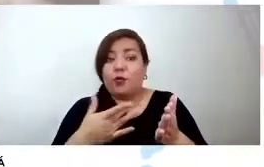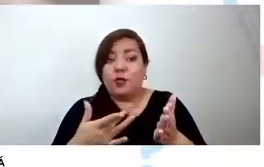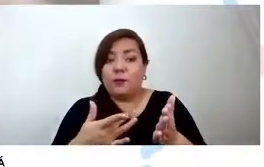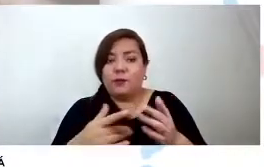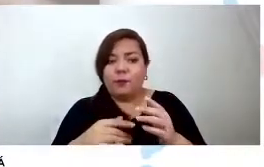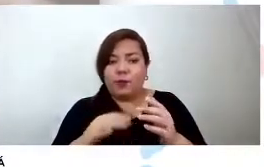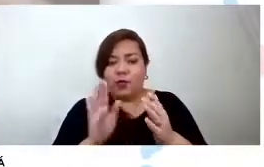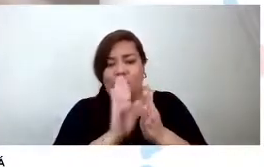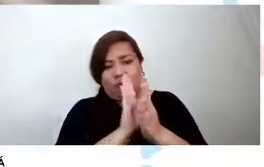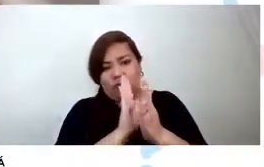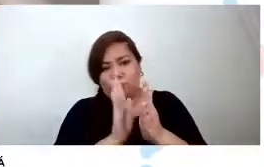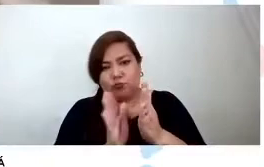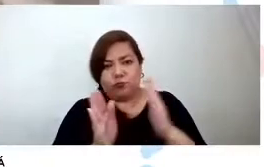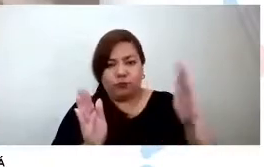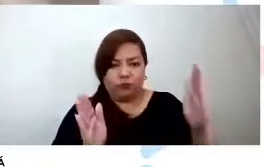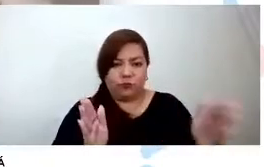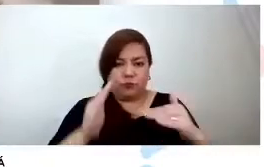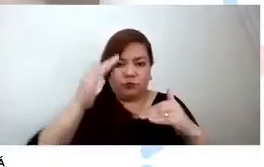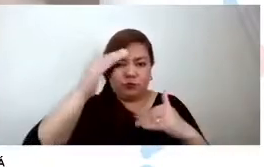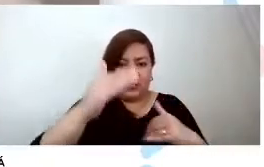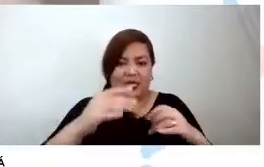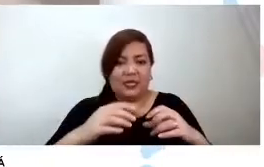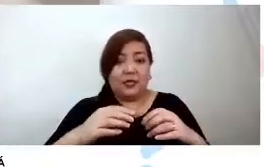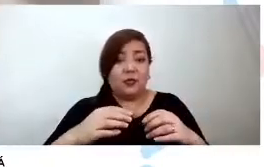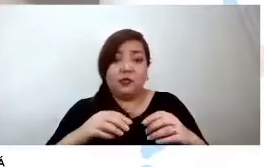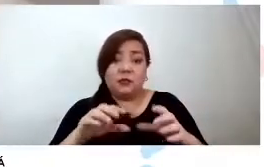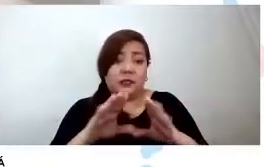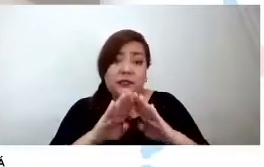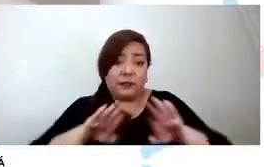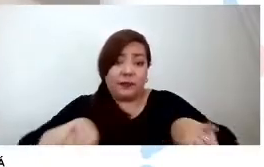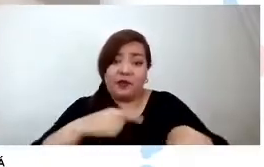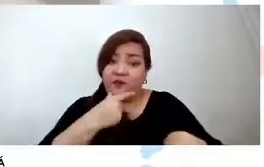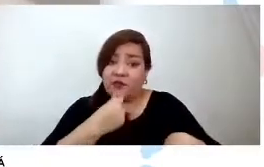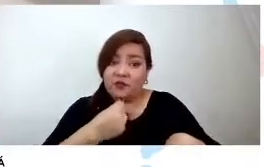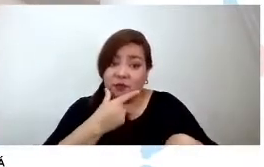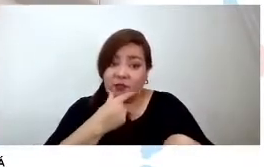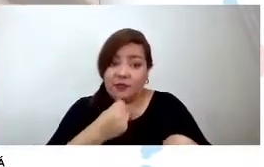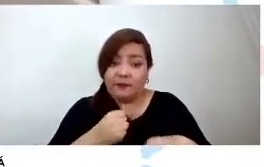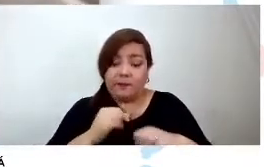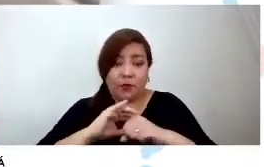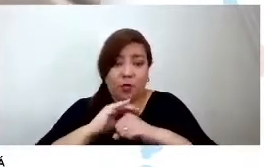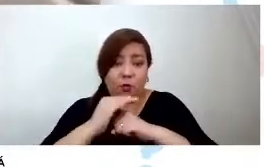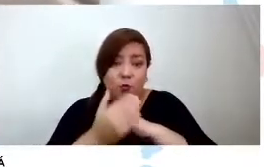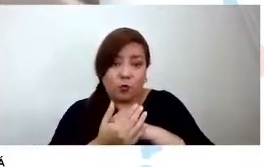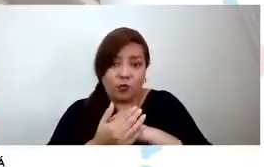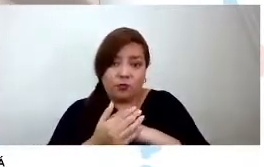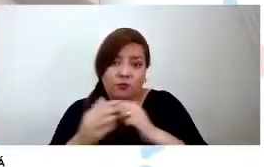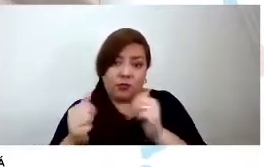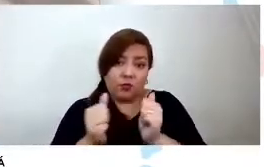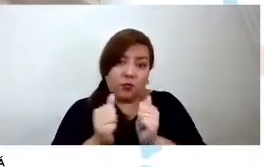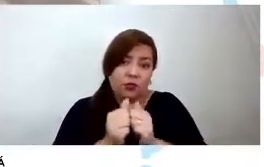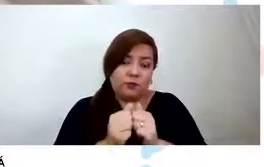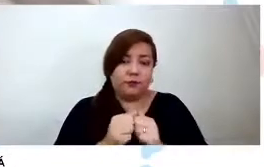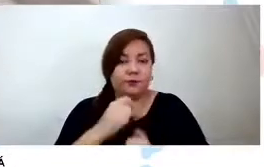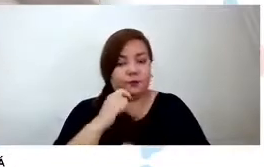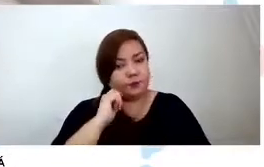sustrato que se separa fácilmente. El que lo cubre y el que lo porta, por decirlo de alguna forma, o